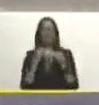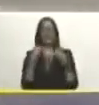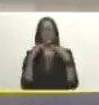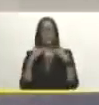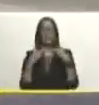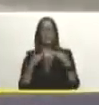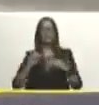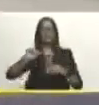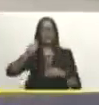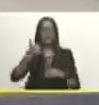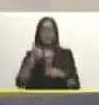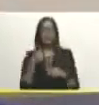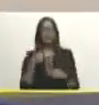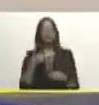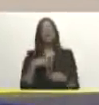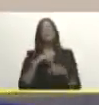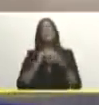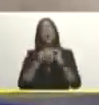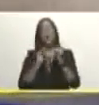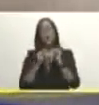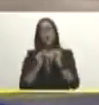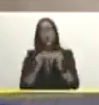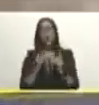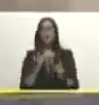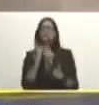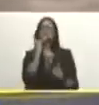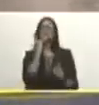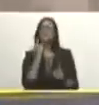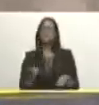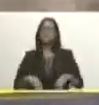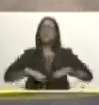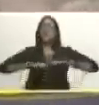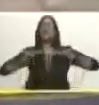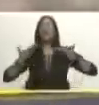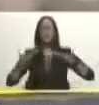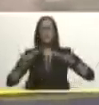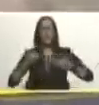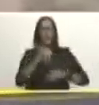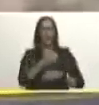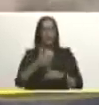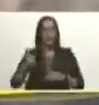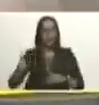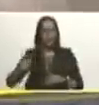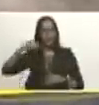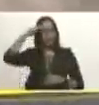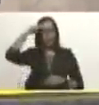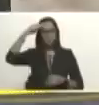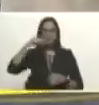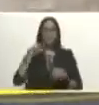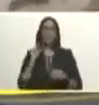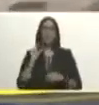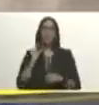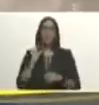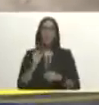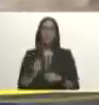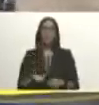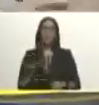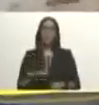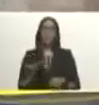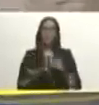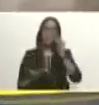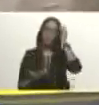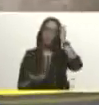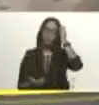máxima moral y dignidad en alto a cada uno de estos oficiales en estos momentos tan importantes, pero